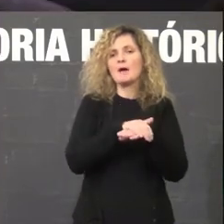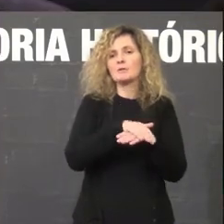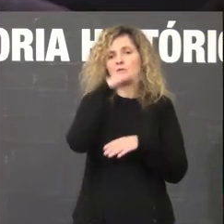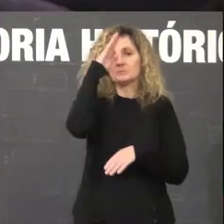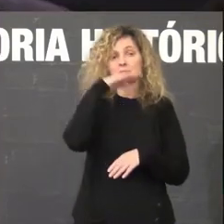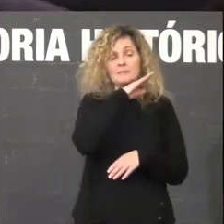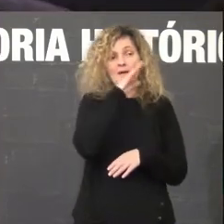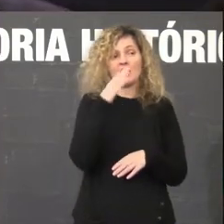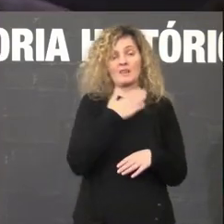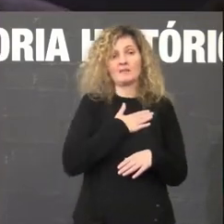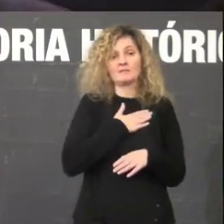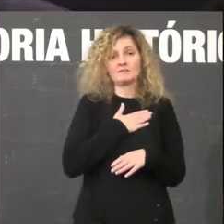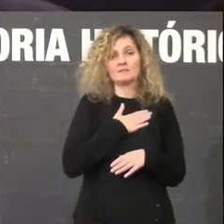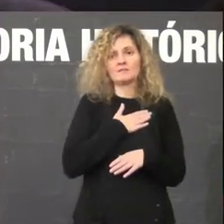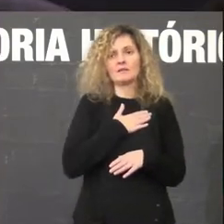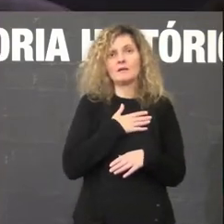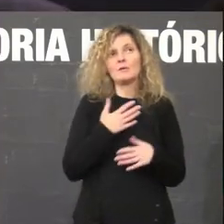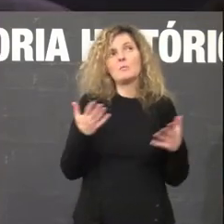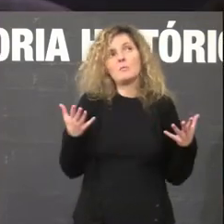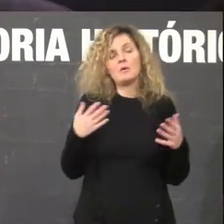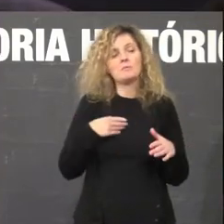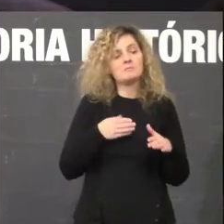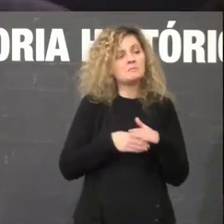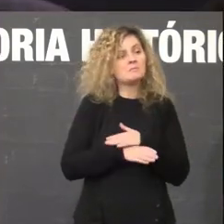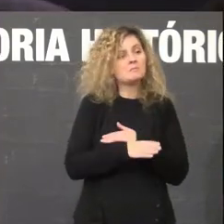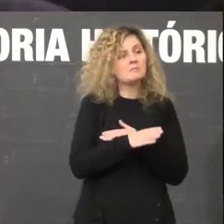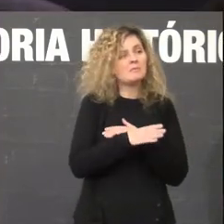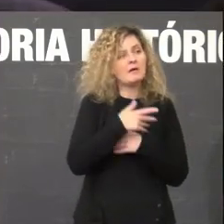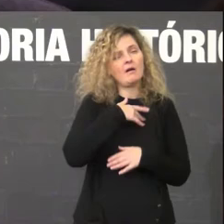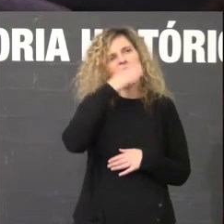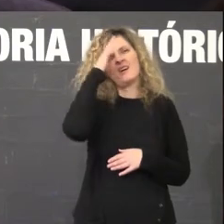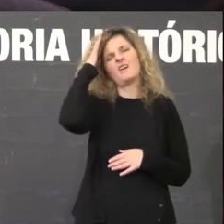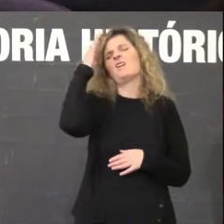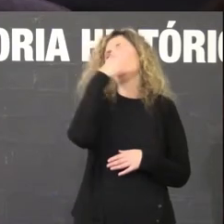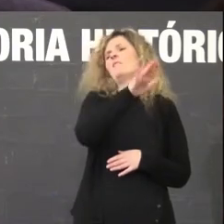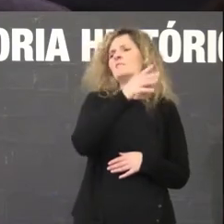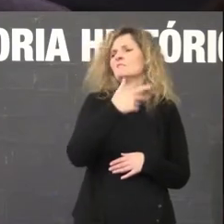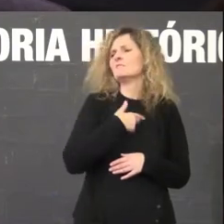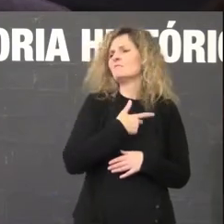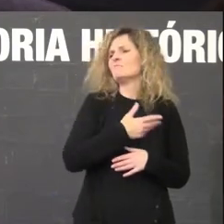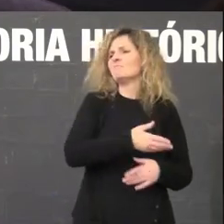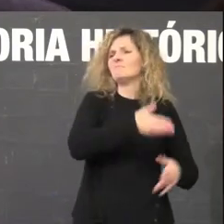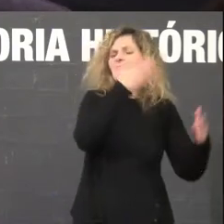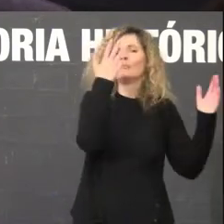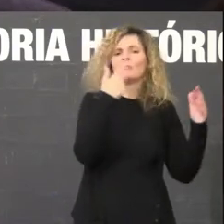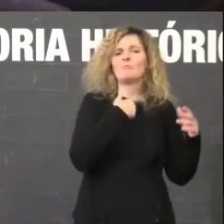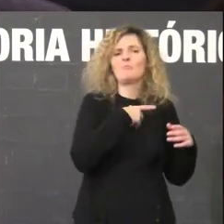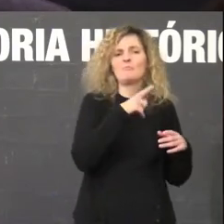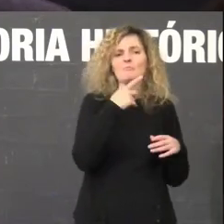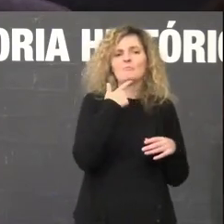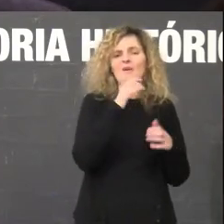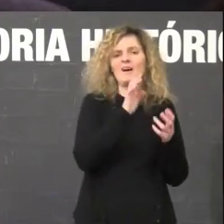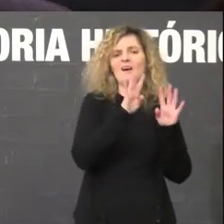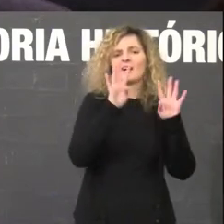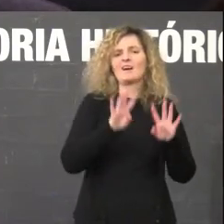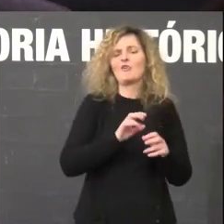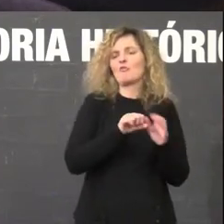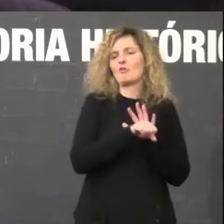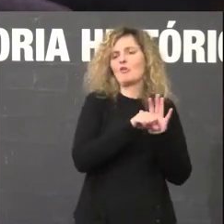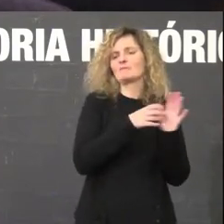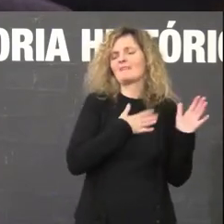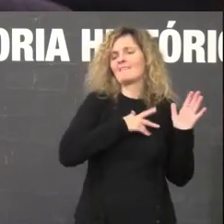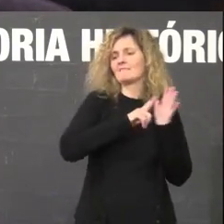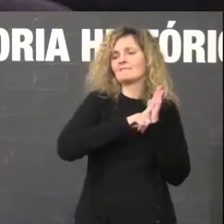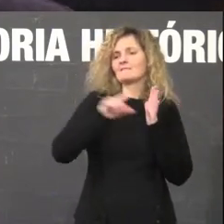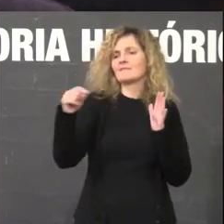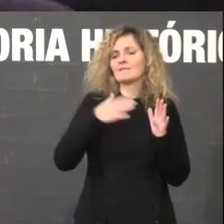pais. Bueno, eu entraba ali hasta que me fartaba e decía, joder, que puto rollo este do cárcere, e quería marchar, que